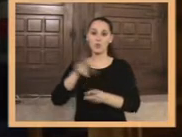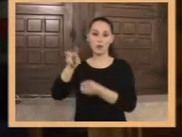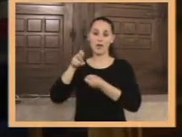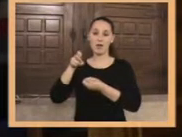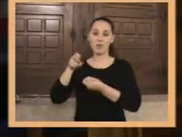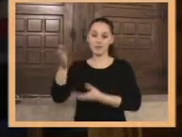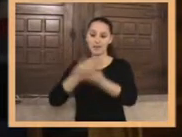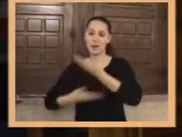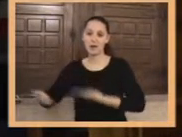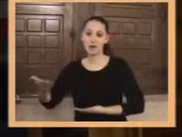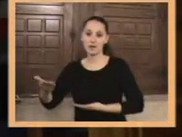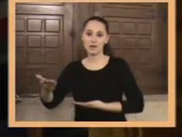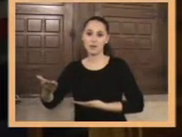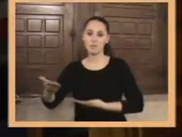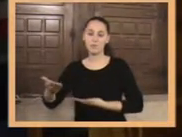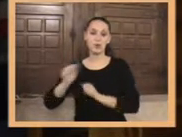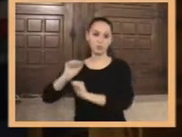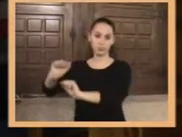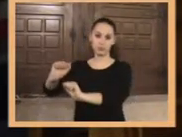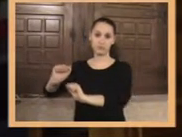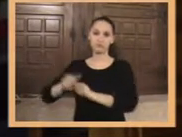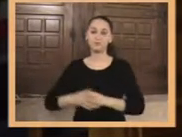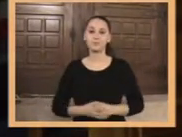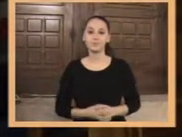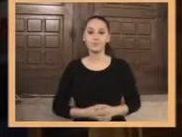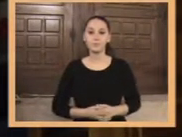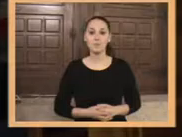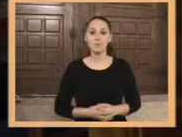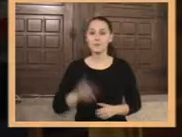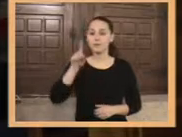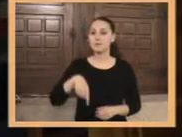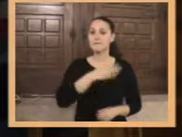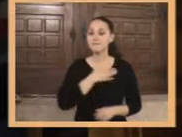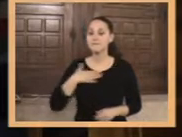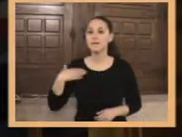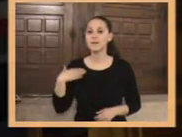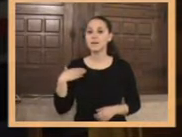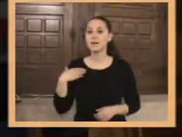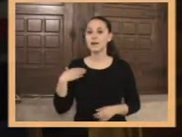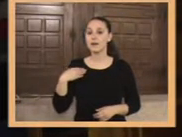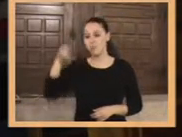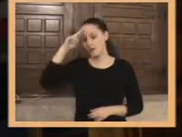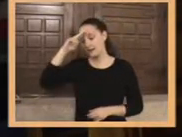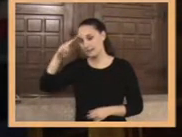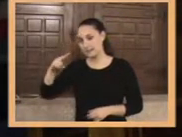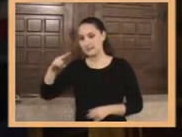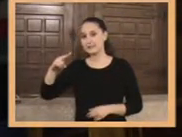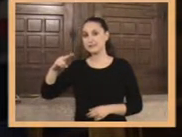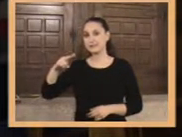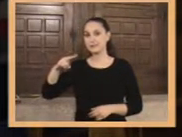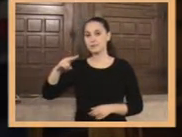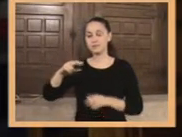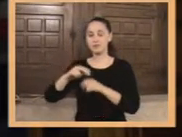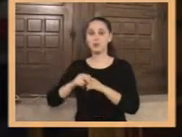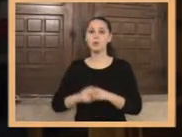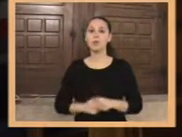Lo que pide el Grupo Socialista, una vez más, al Ayuntamiento de Plasencia es responsabilidad y gestión. Por eso, vuelvo a repetir, para despejar